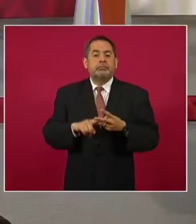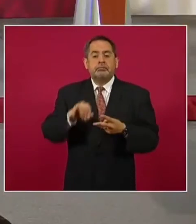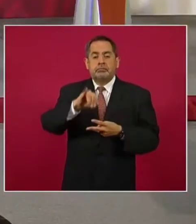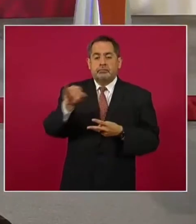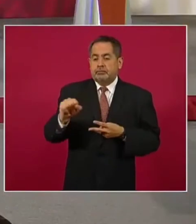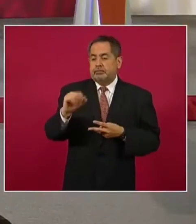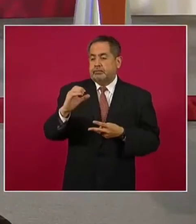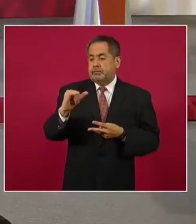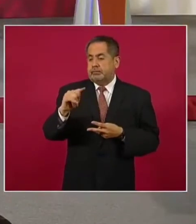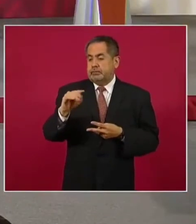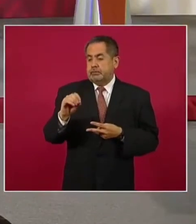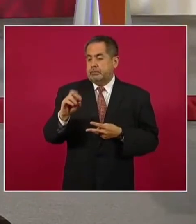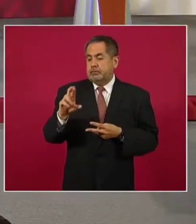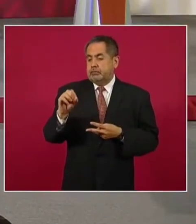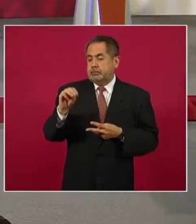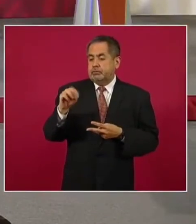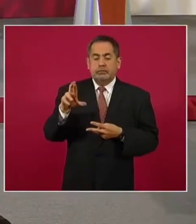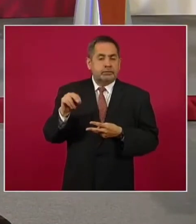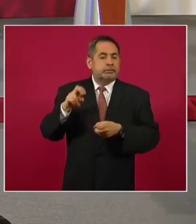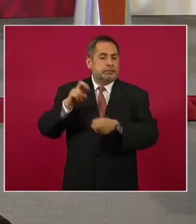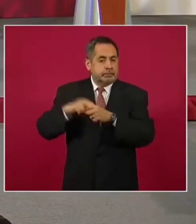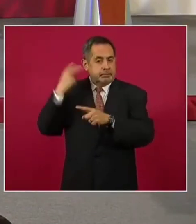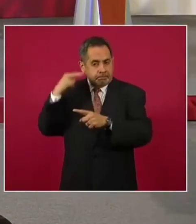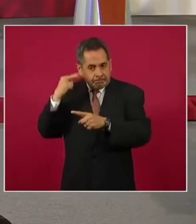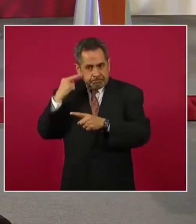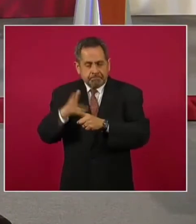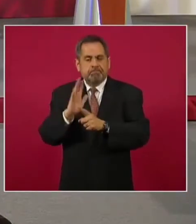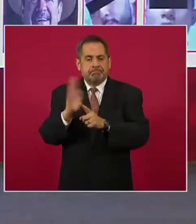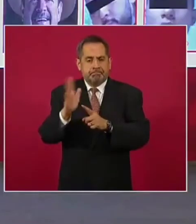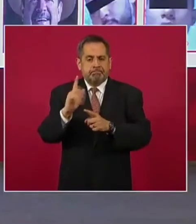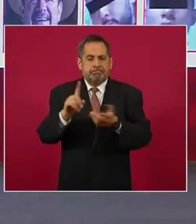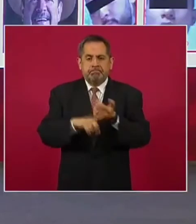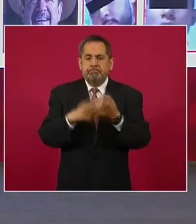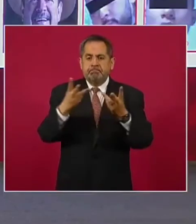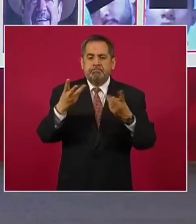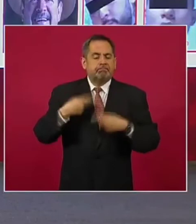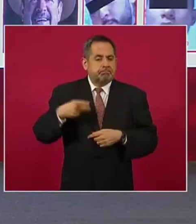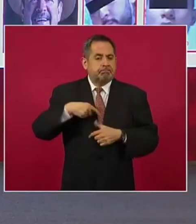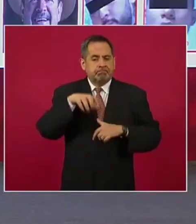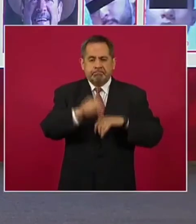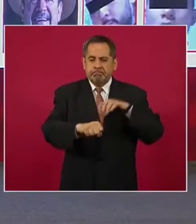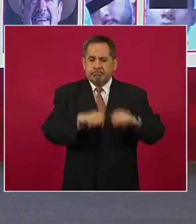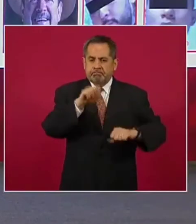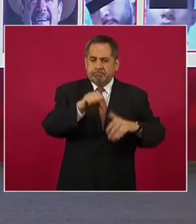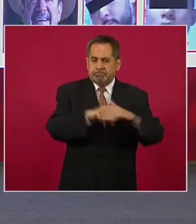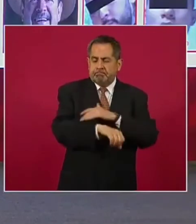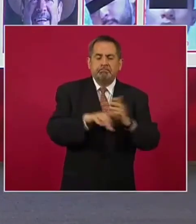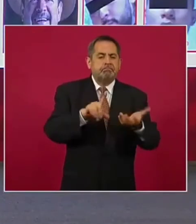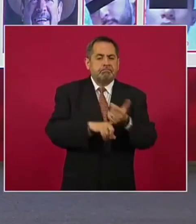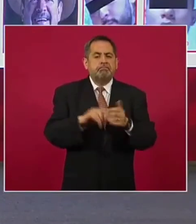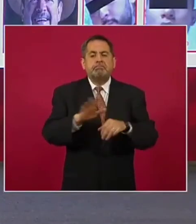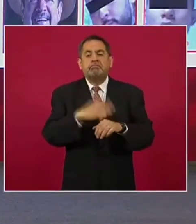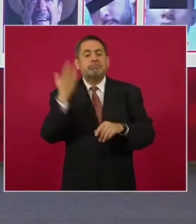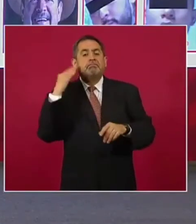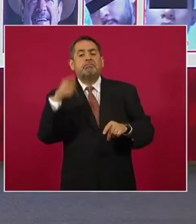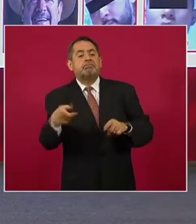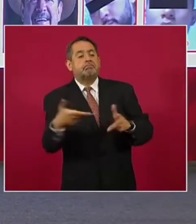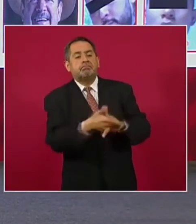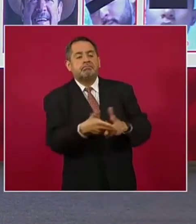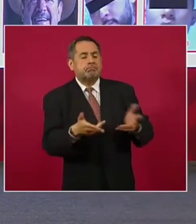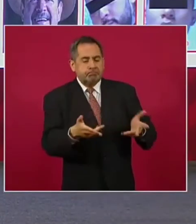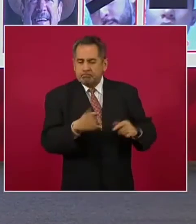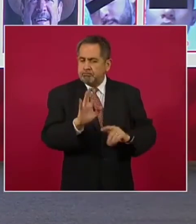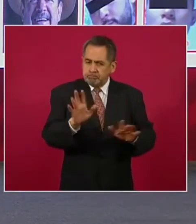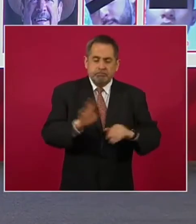dicta zoquitlán veracruz ya hay tres detenidos sujetos al proceso por el homicidio en el caso de